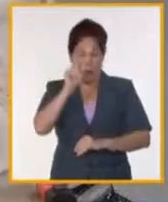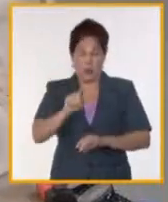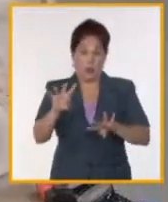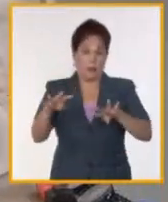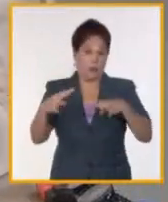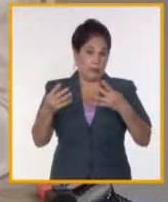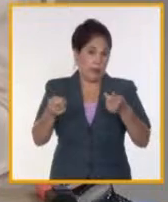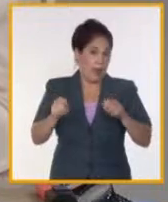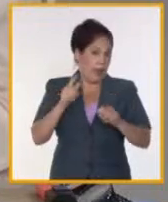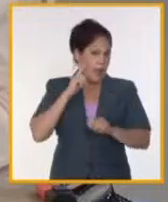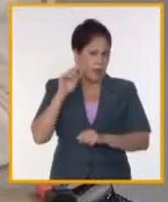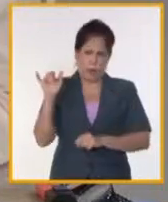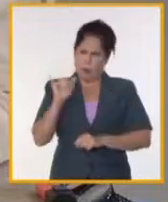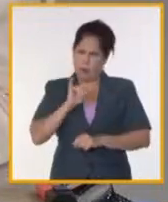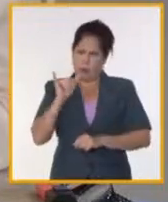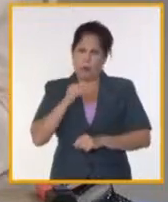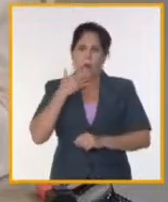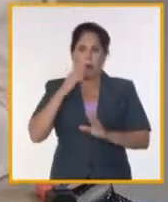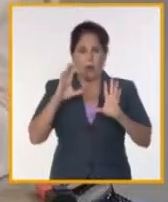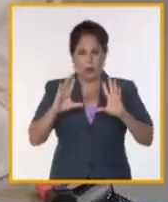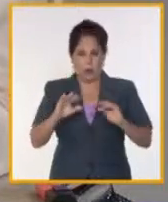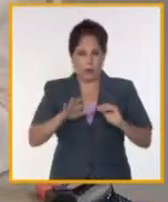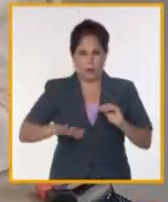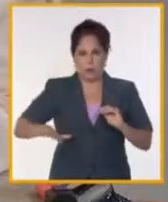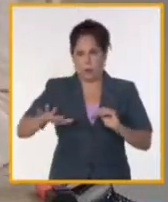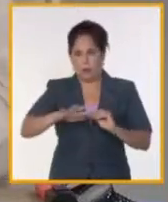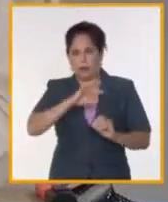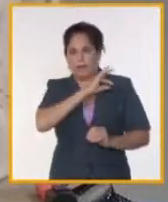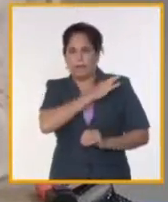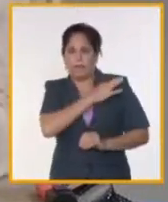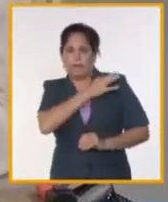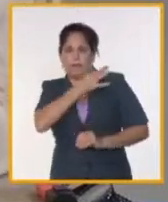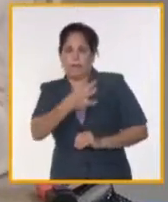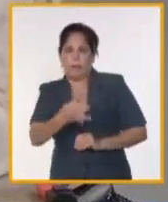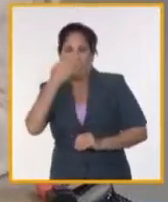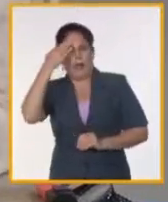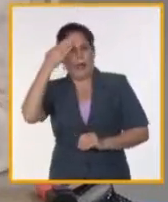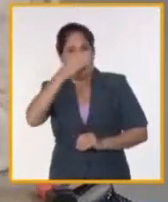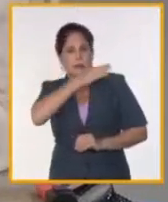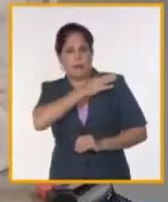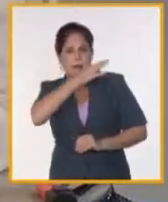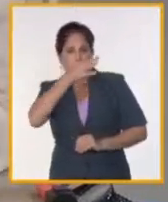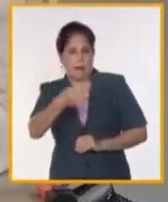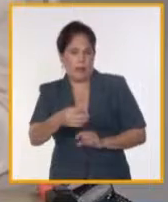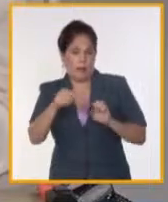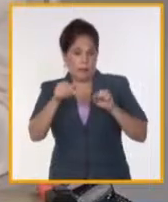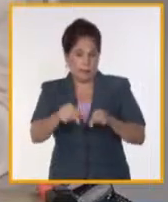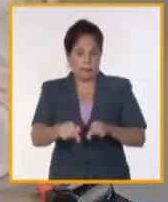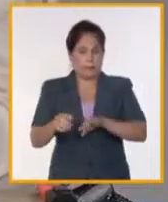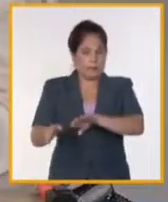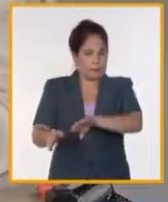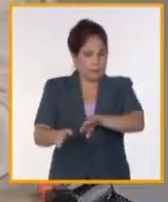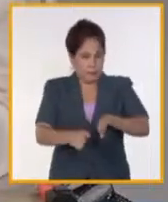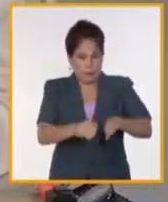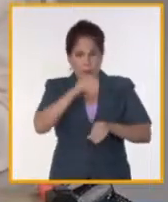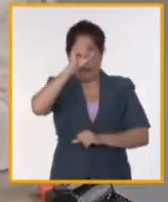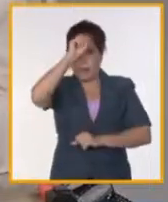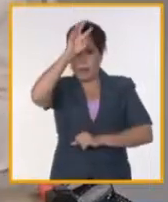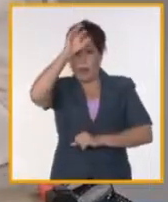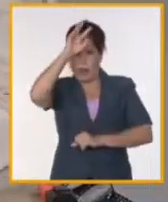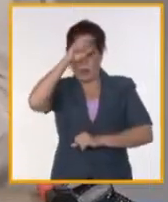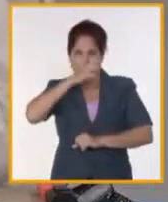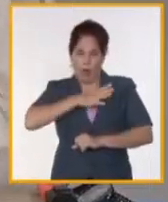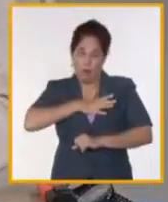los radioyentes, y agradecerle la oportunidad de estar aquí con ustedes hoy. Cuando se habla de la minería en Cuba,